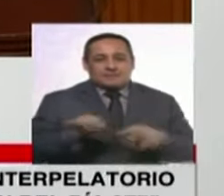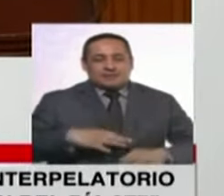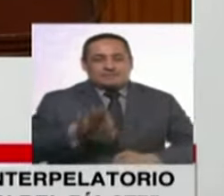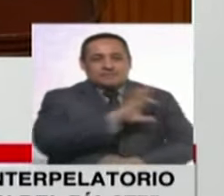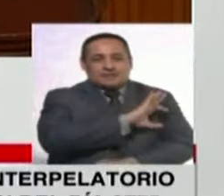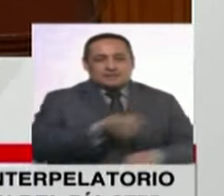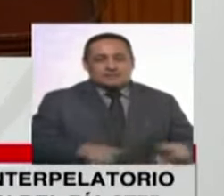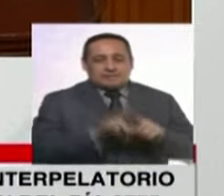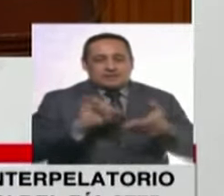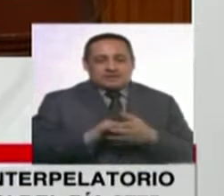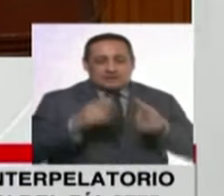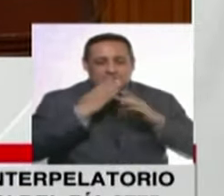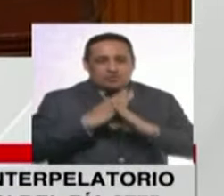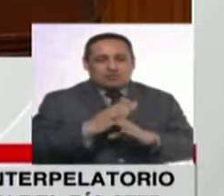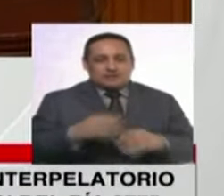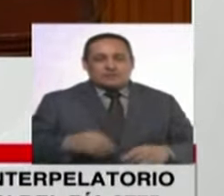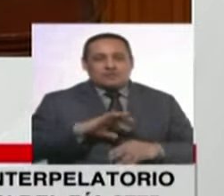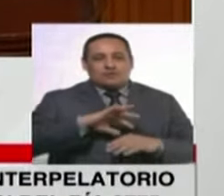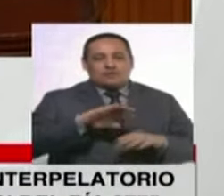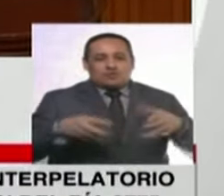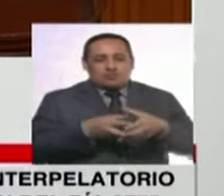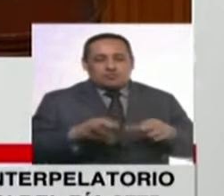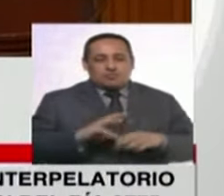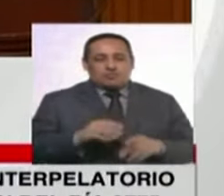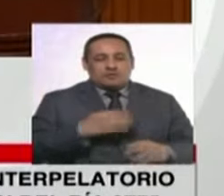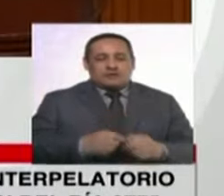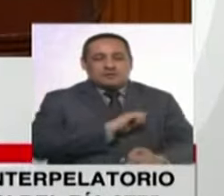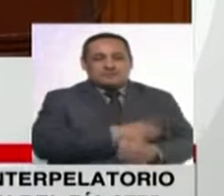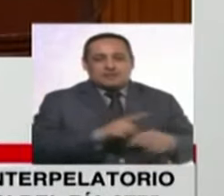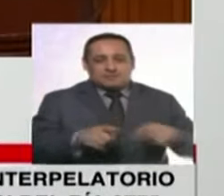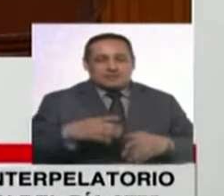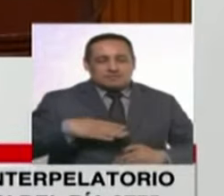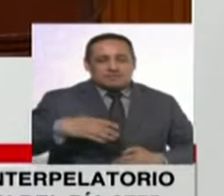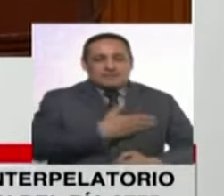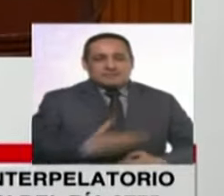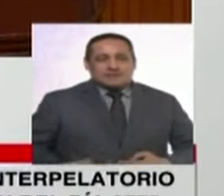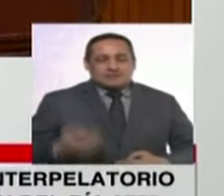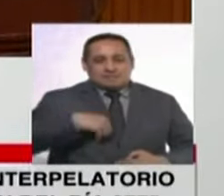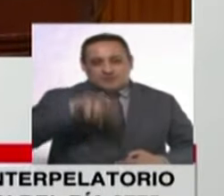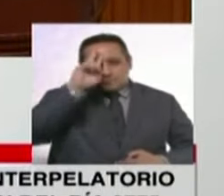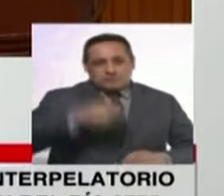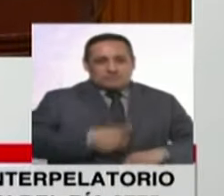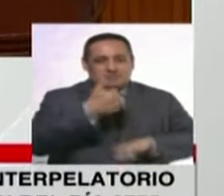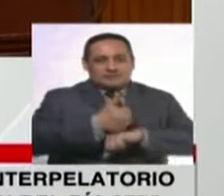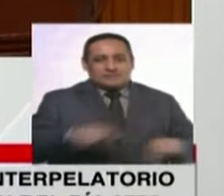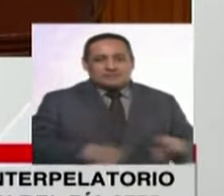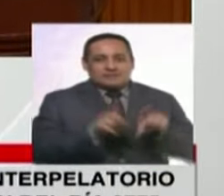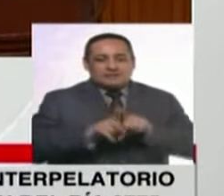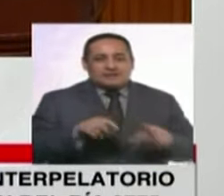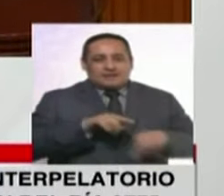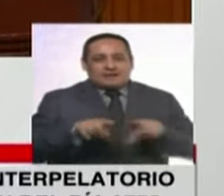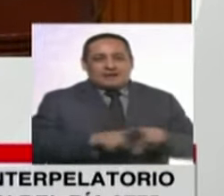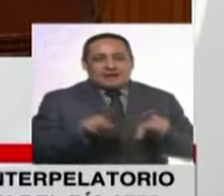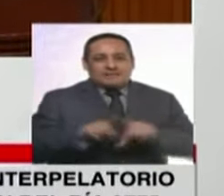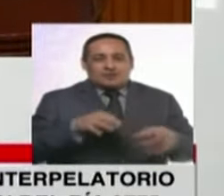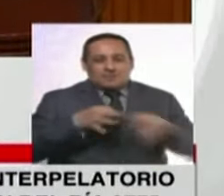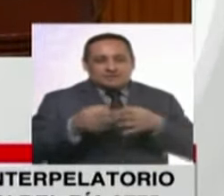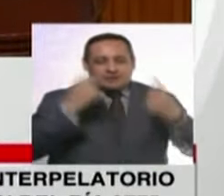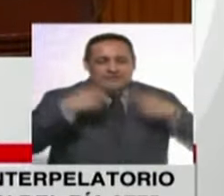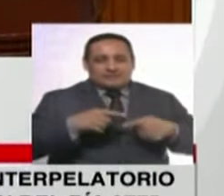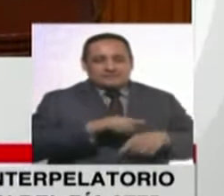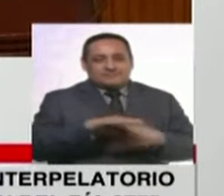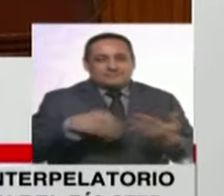fiscalías contra la corrupción del poder el presidente de la república altos mandos de la Policía Nacional del Perú o algún